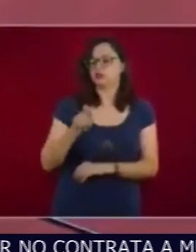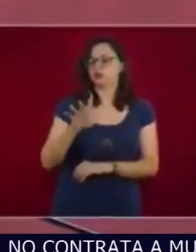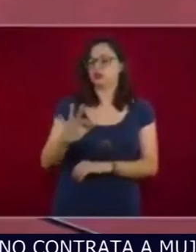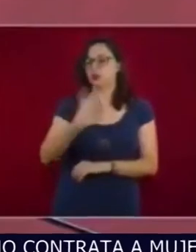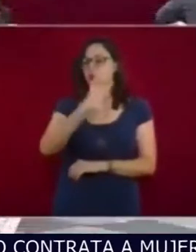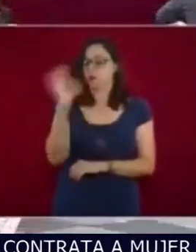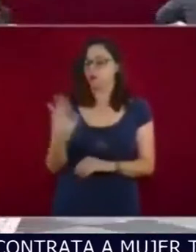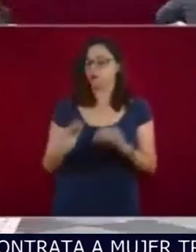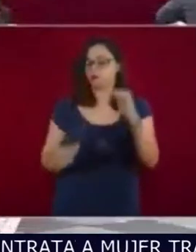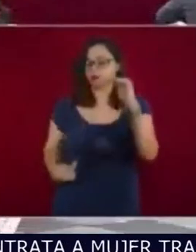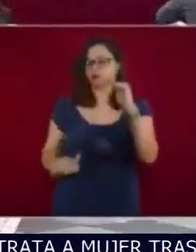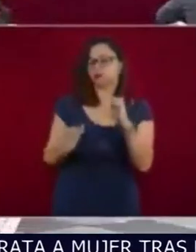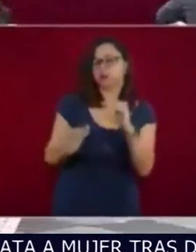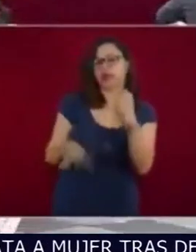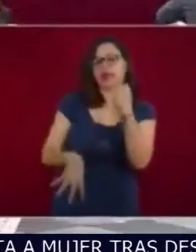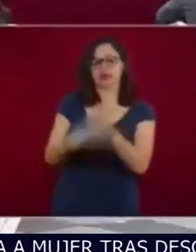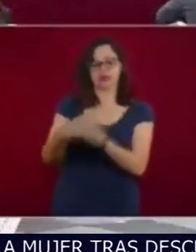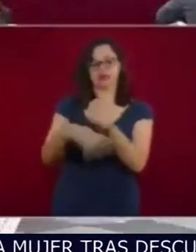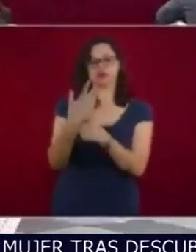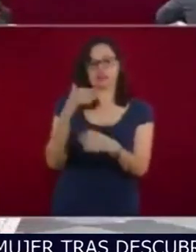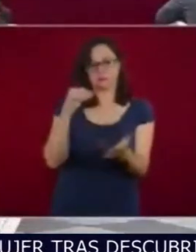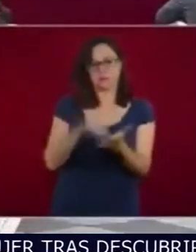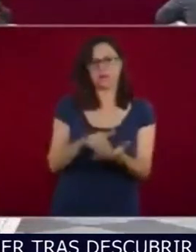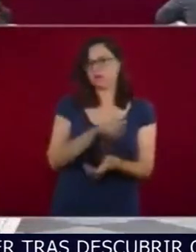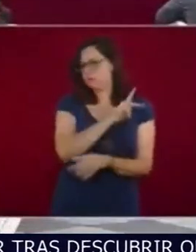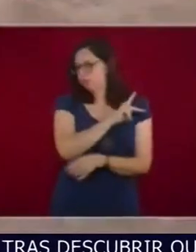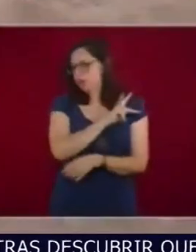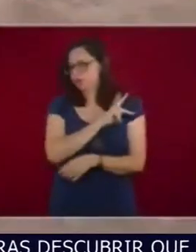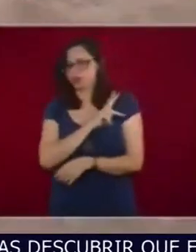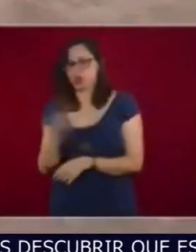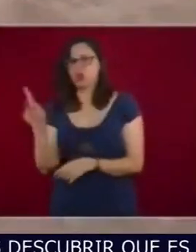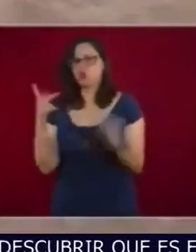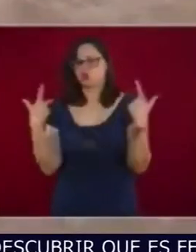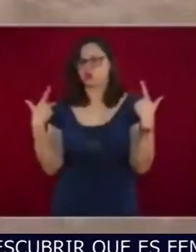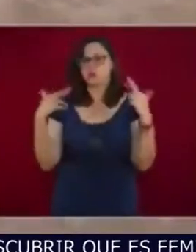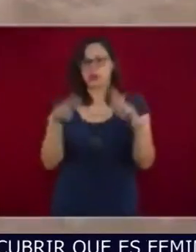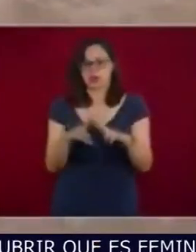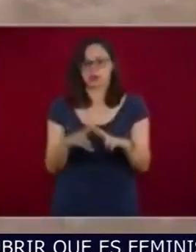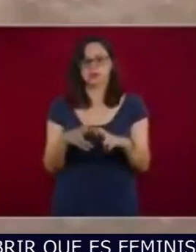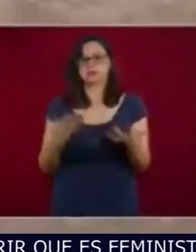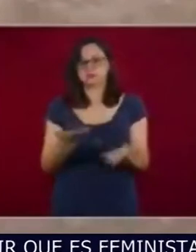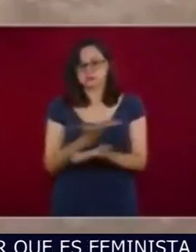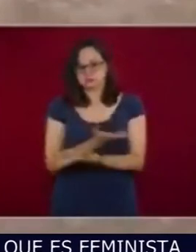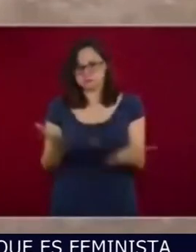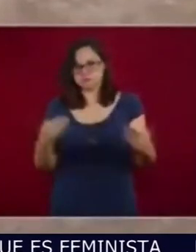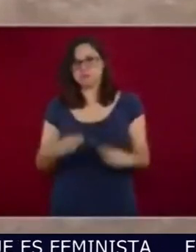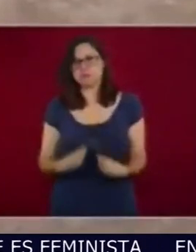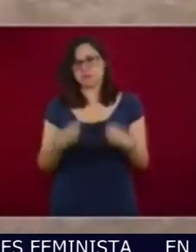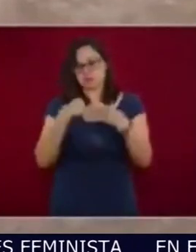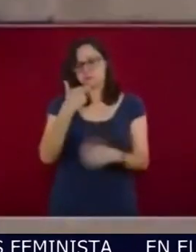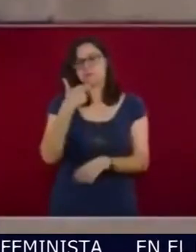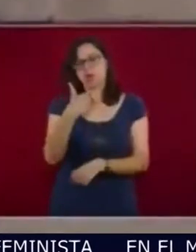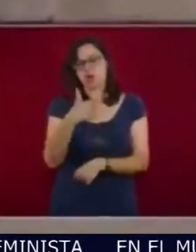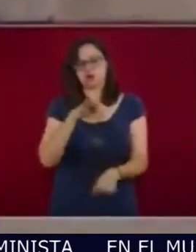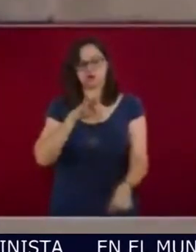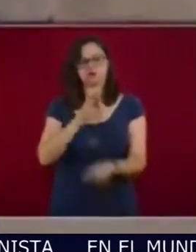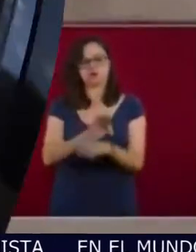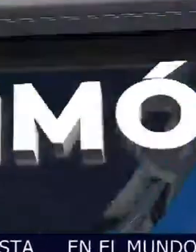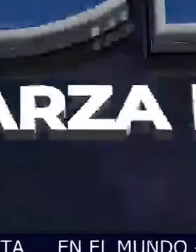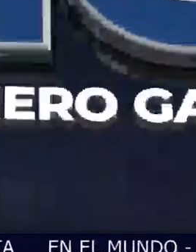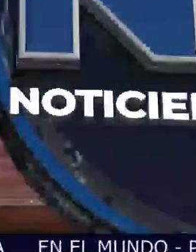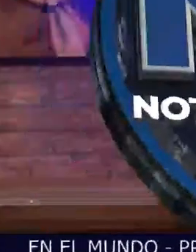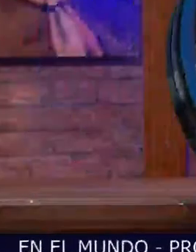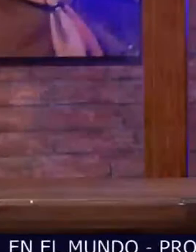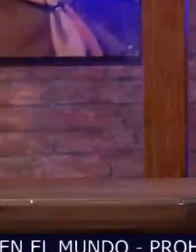Gobierno de la República ratifica su más firme compromiso con las maestras y maestros de México por su bienestar y seguridad. Un